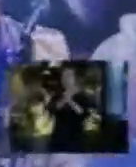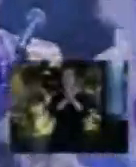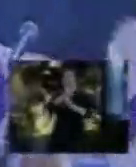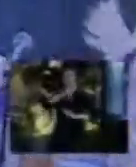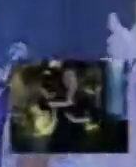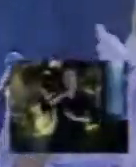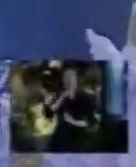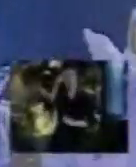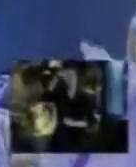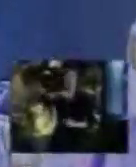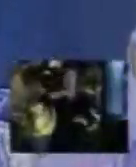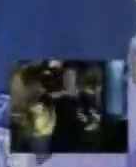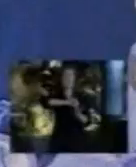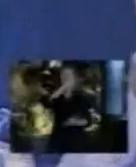linda